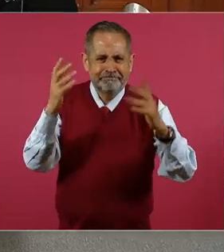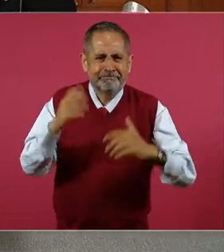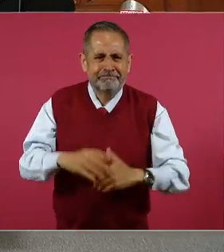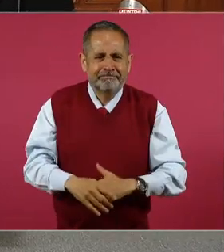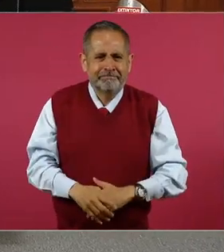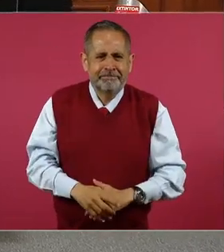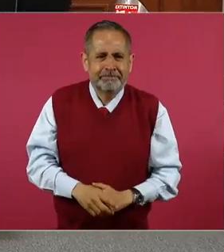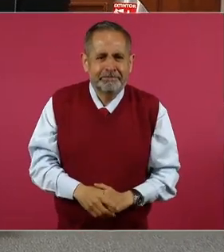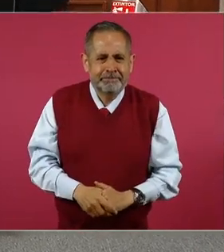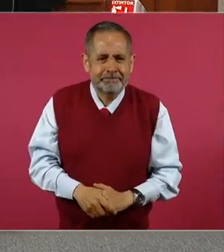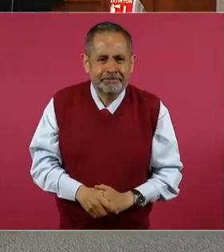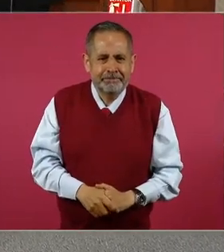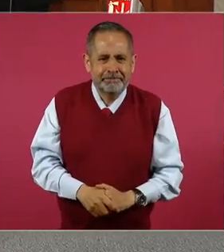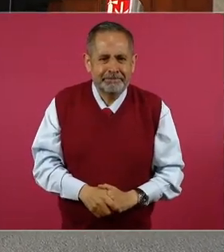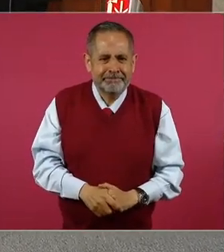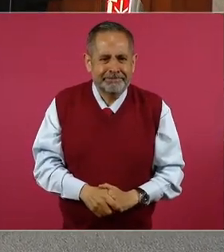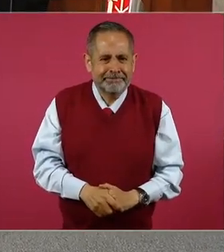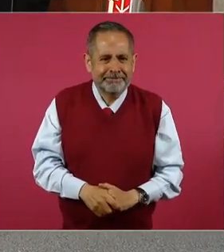Porque